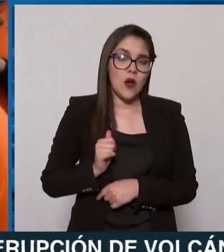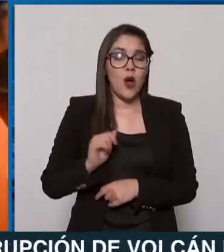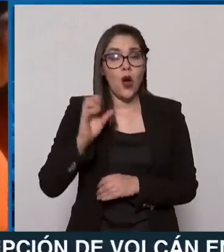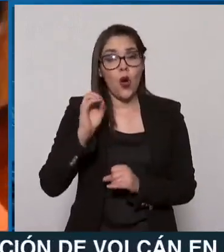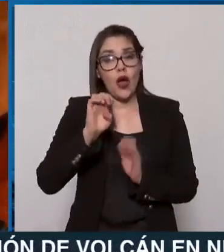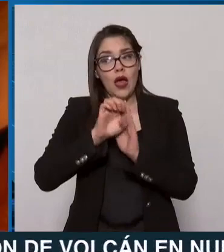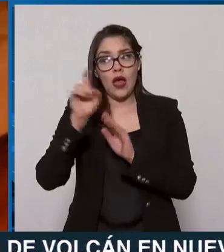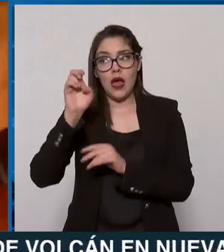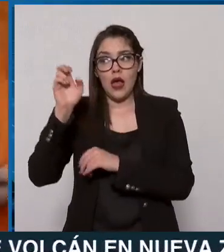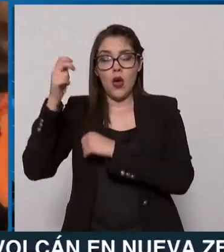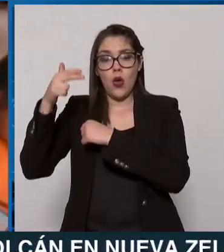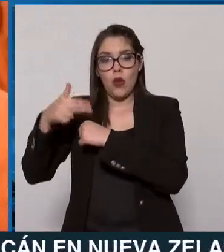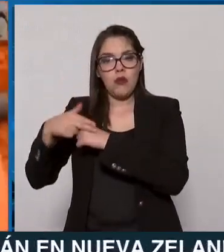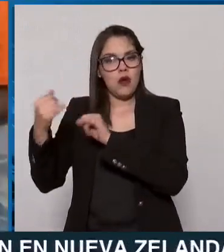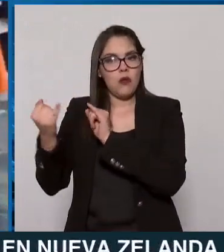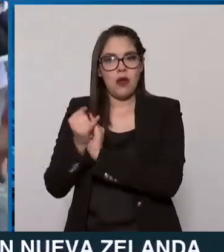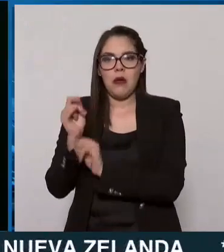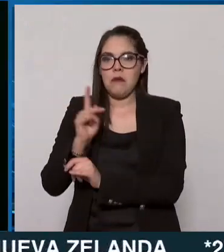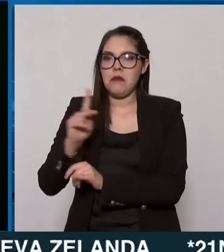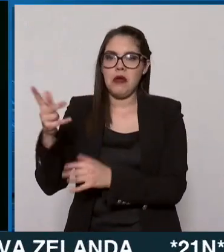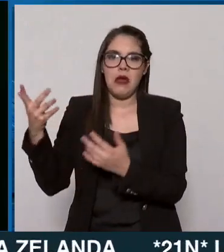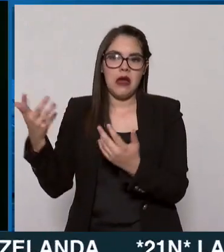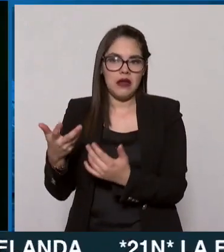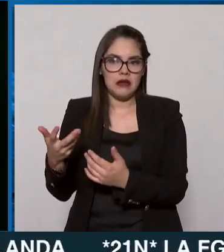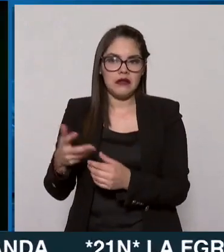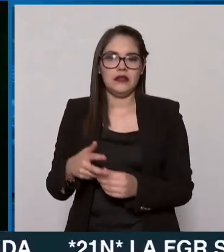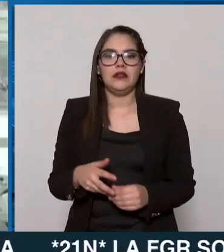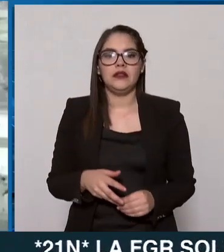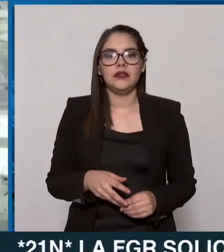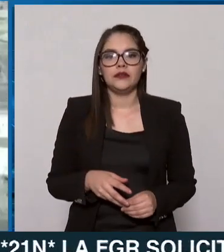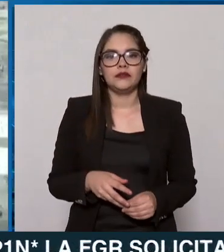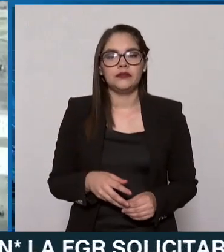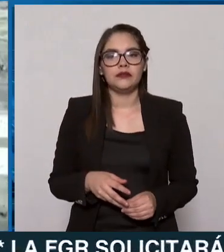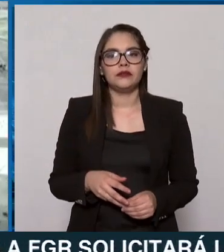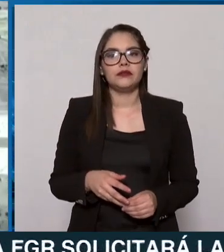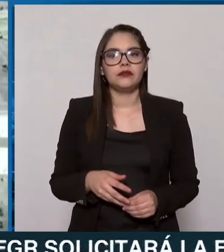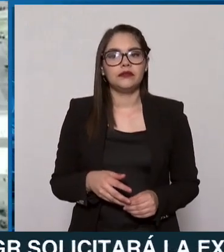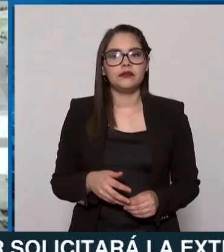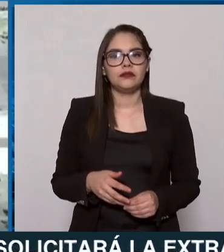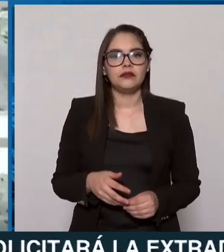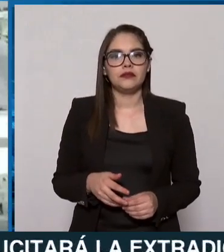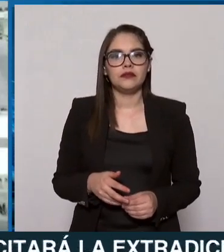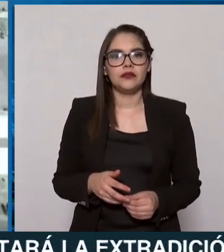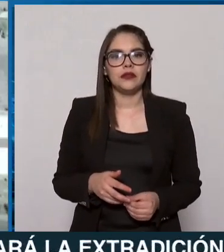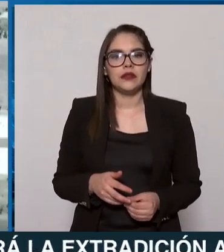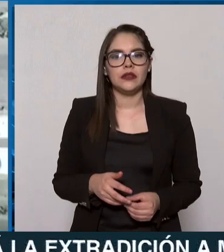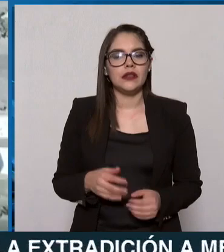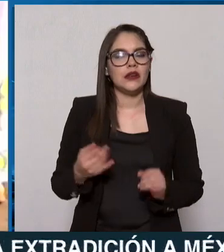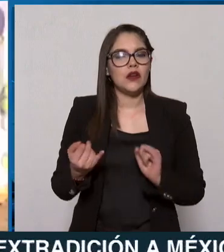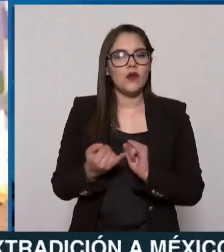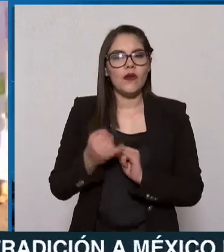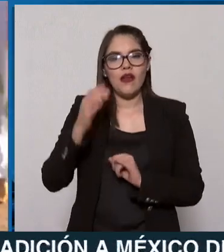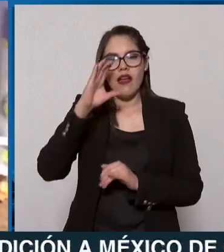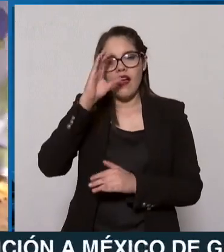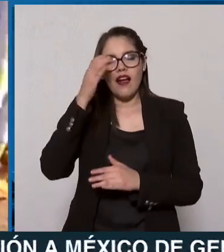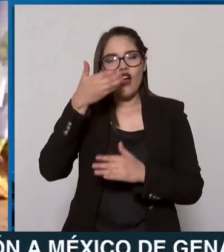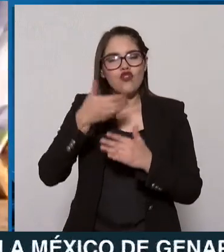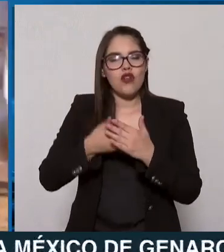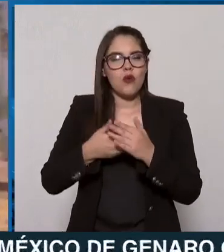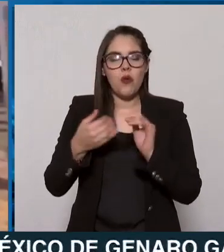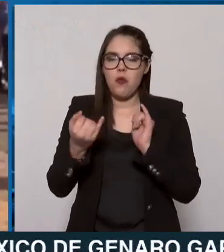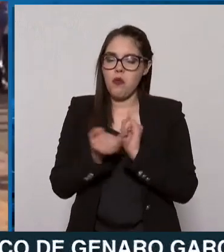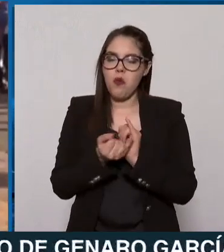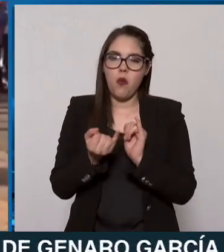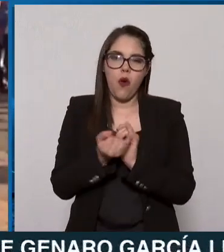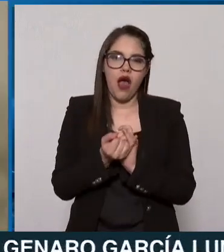en Europa hicieron exactamente lo mismo, ¿no? Y el catolicismo colonial. Ahí